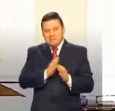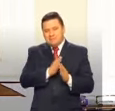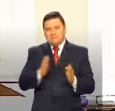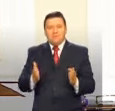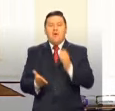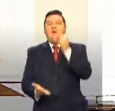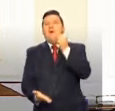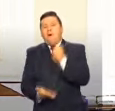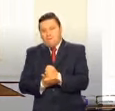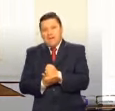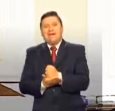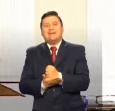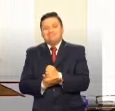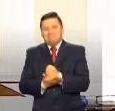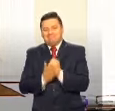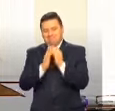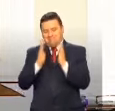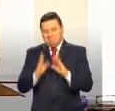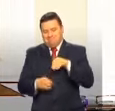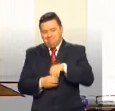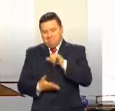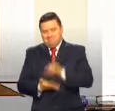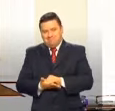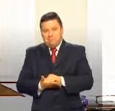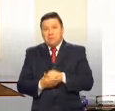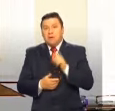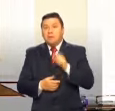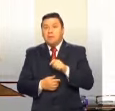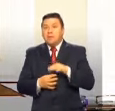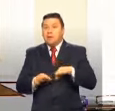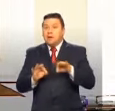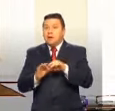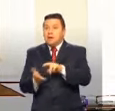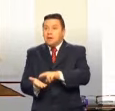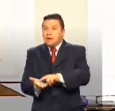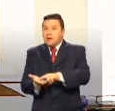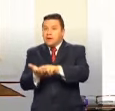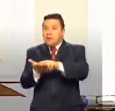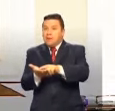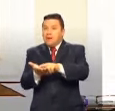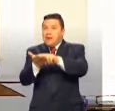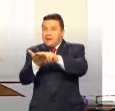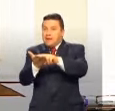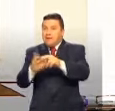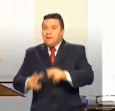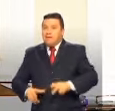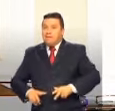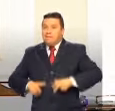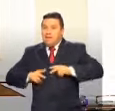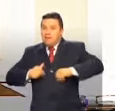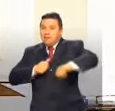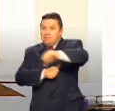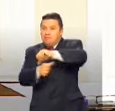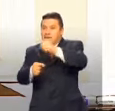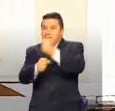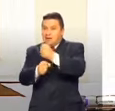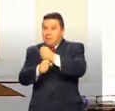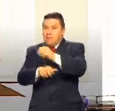obligatorio pero recuperando espacio de vida productiva